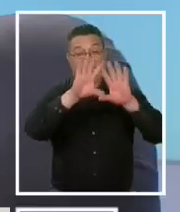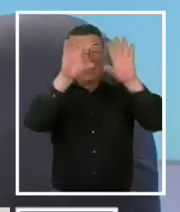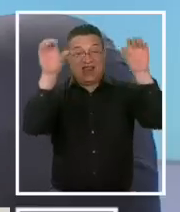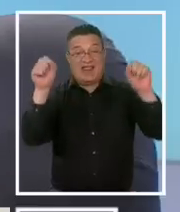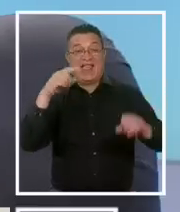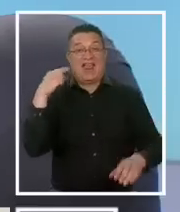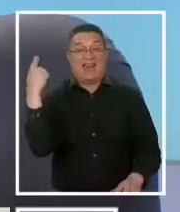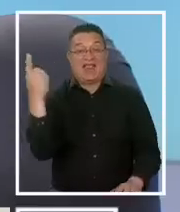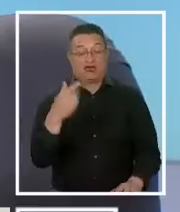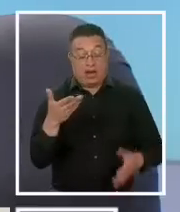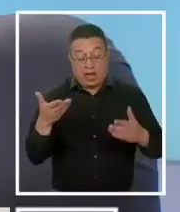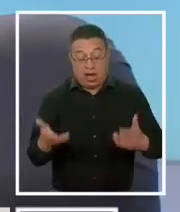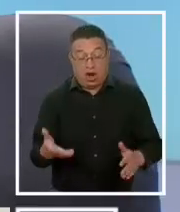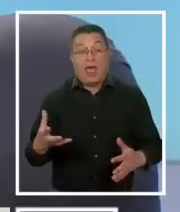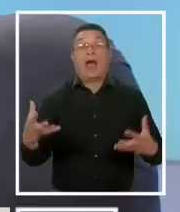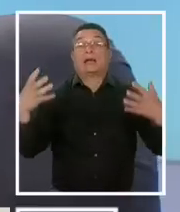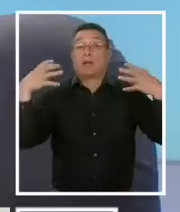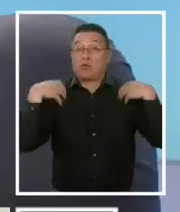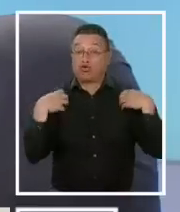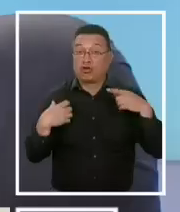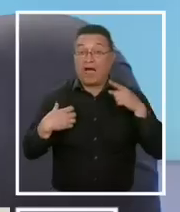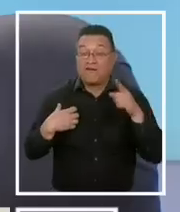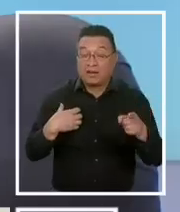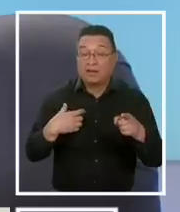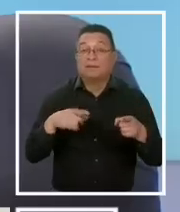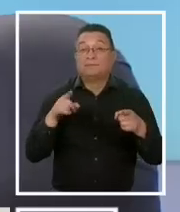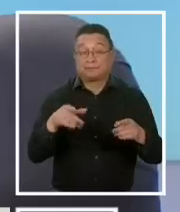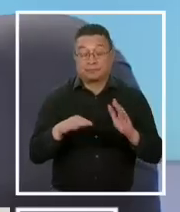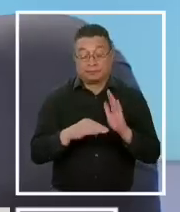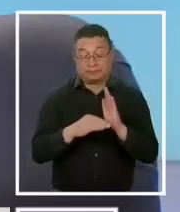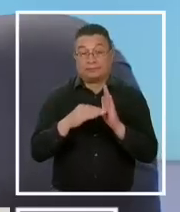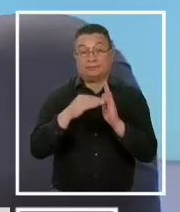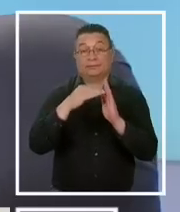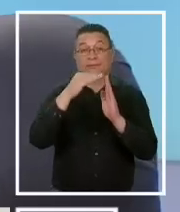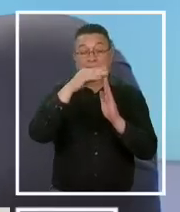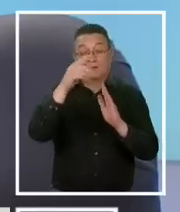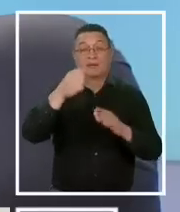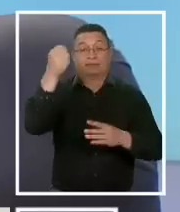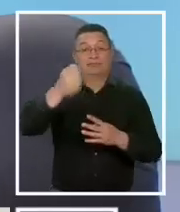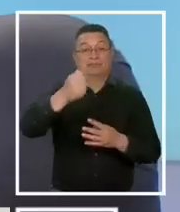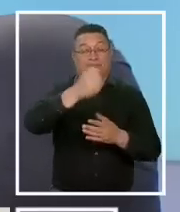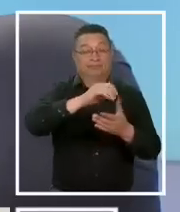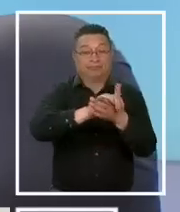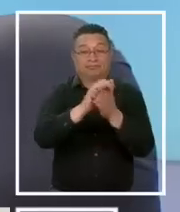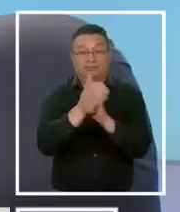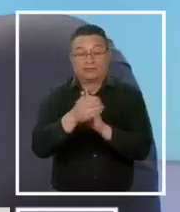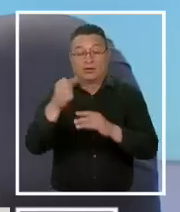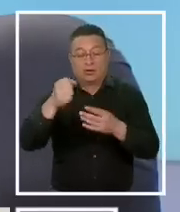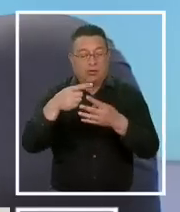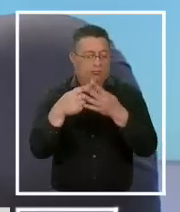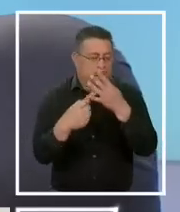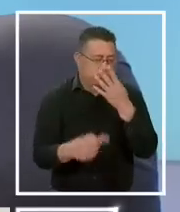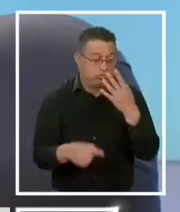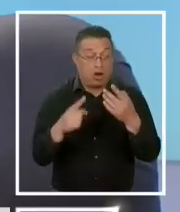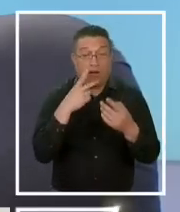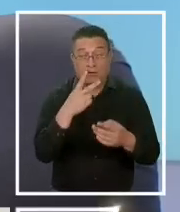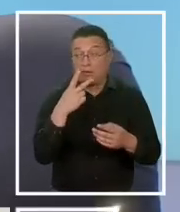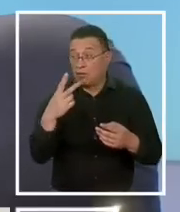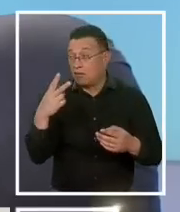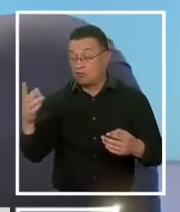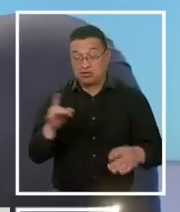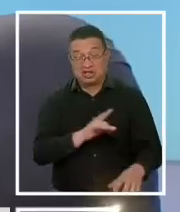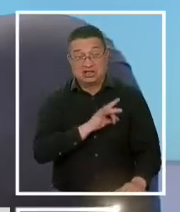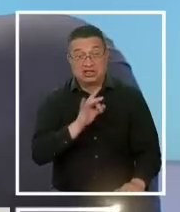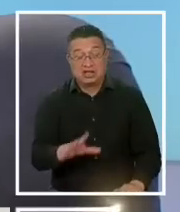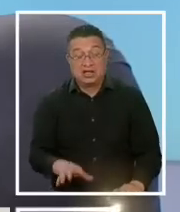nacional actual responsable en parte del aumento de El crimen organizado y de la criminalidad en general que vemos en nuestro país